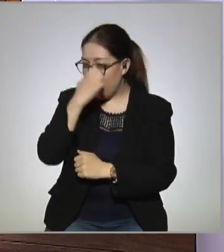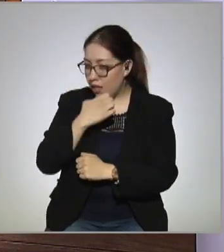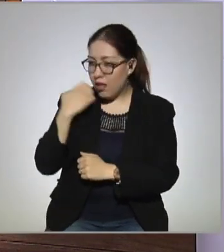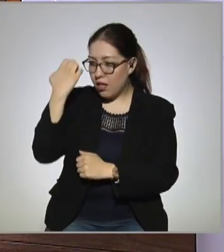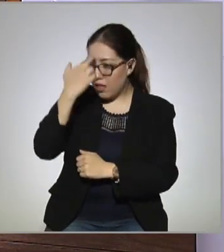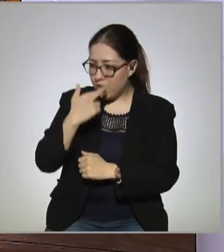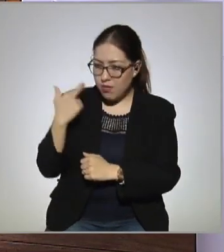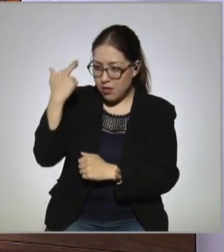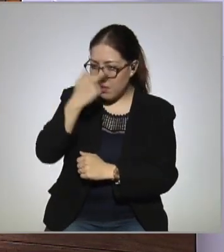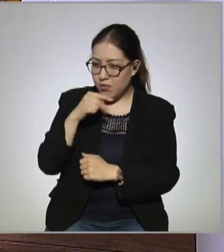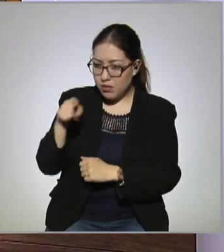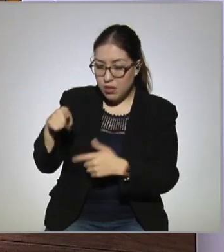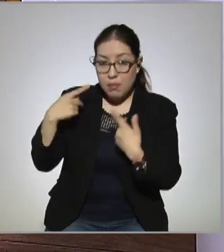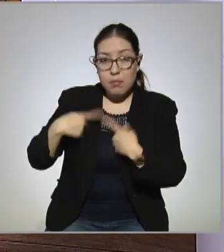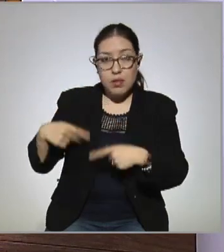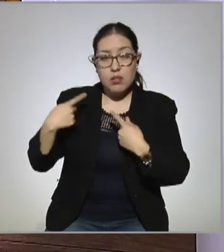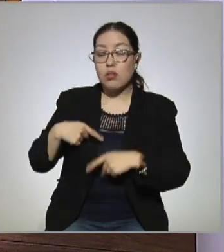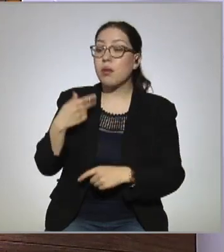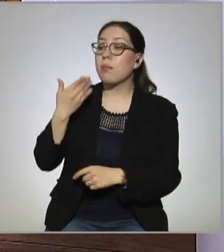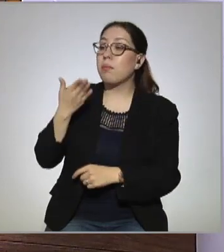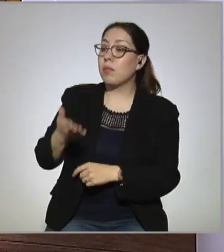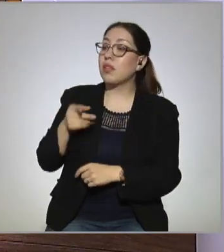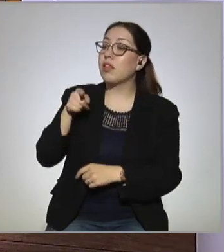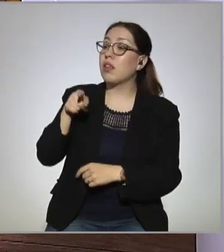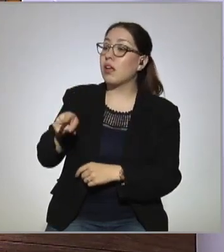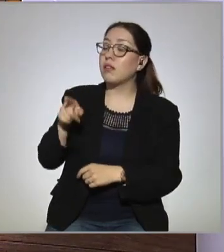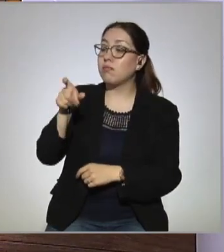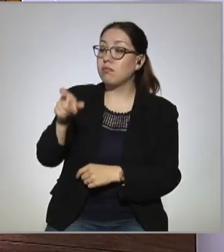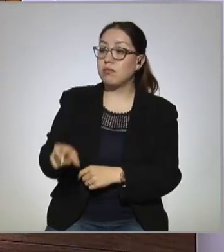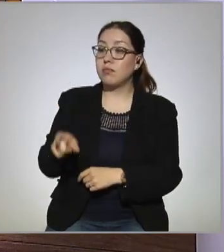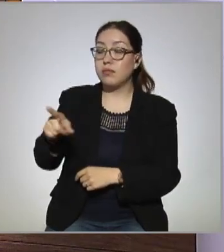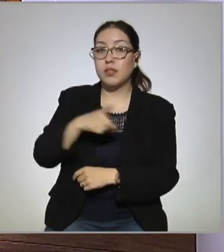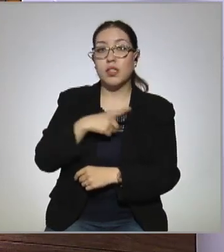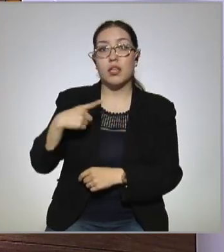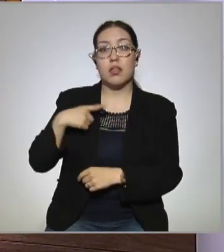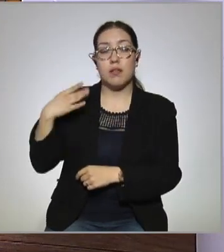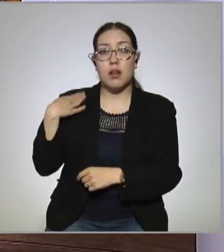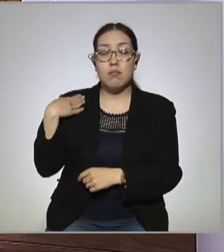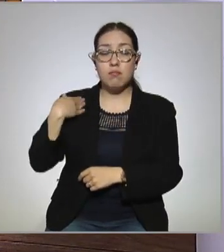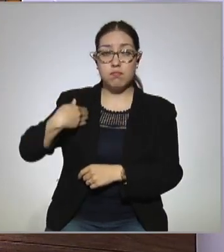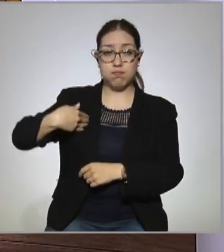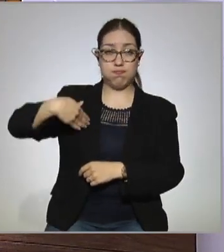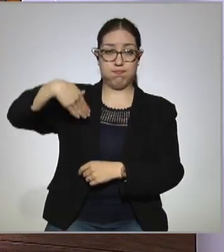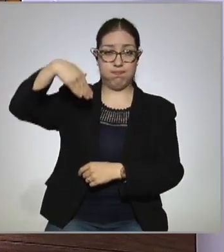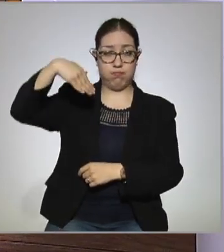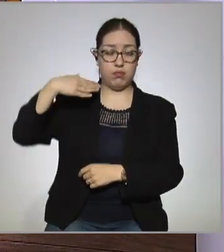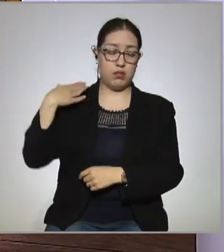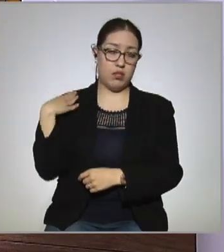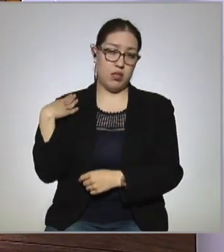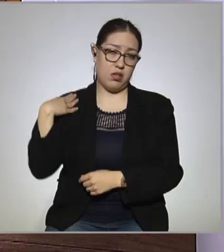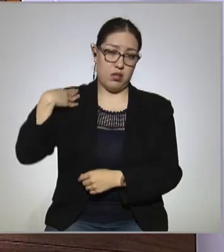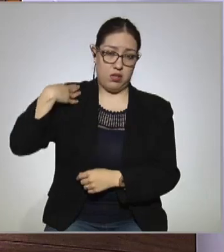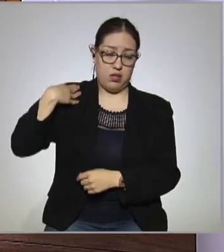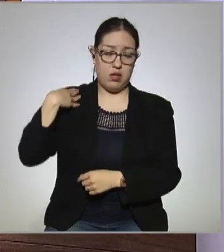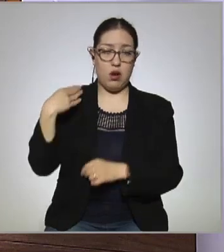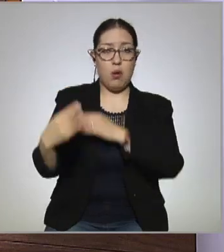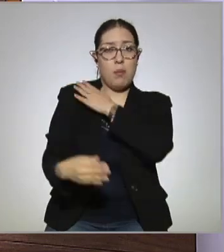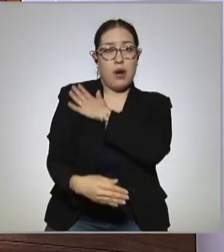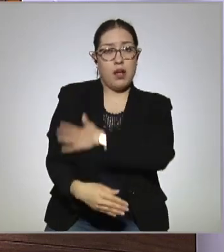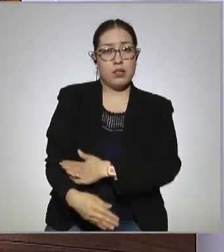paciente, en la cual vamos a pedirle al paciente que levante su hombro, que levante el brazo en este